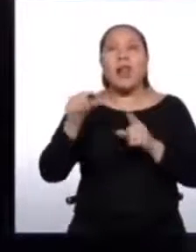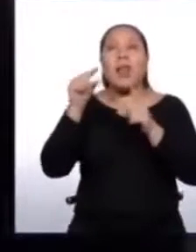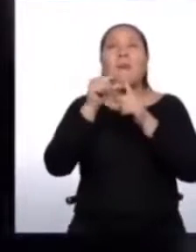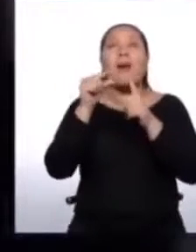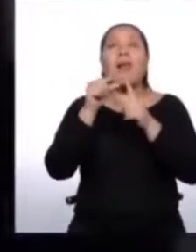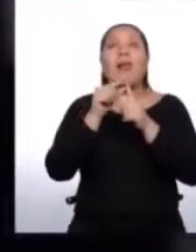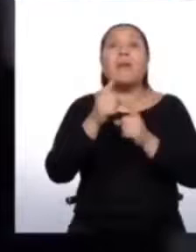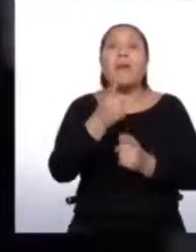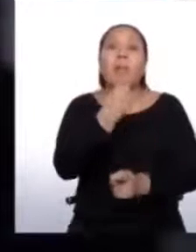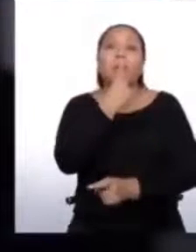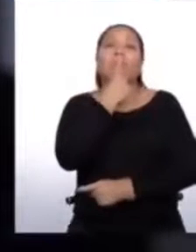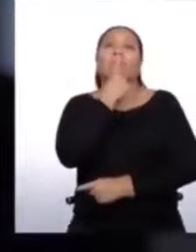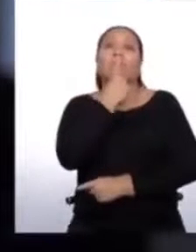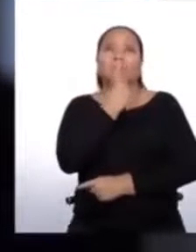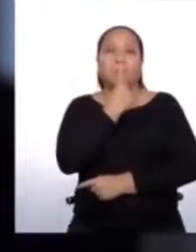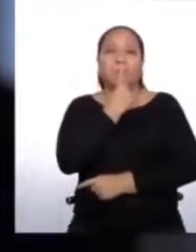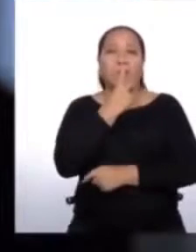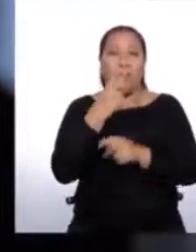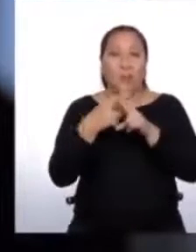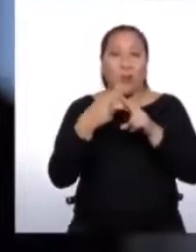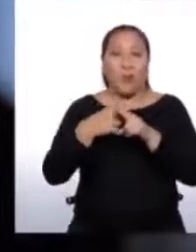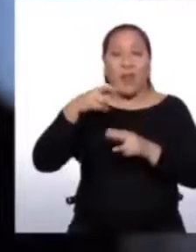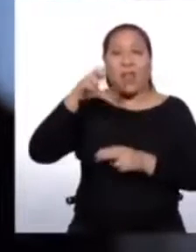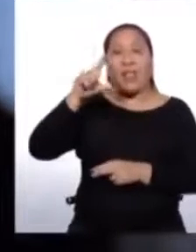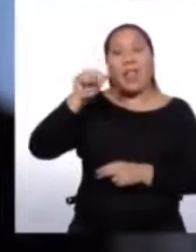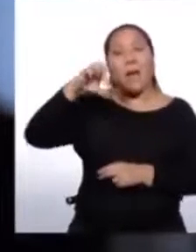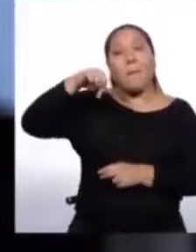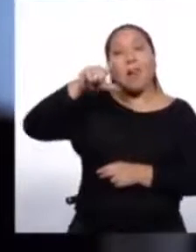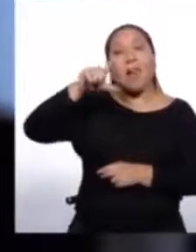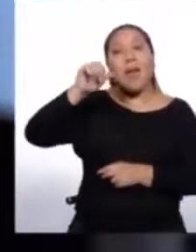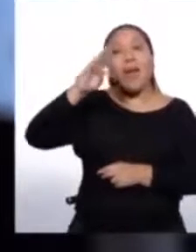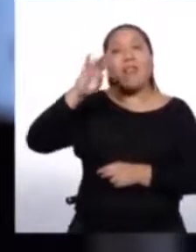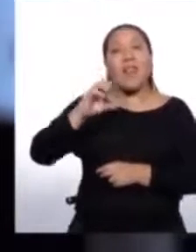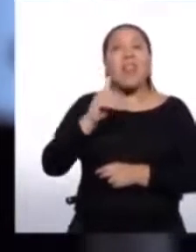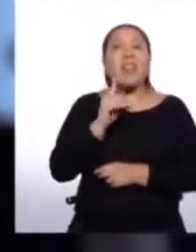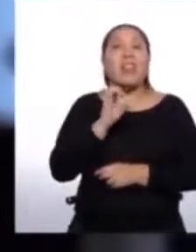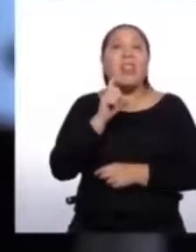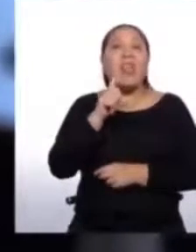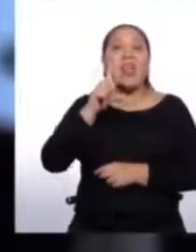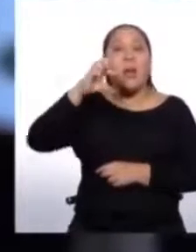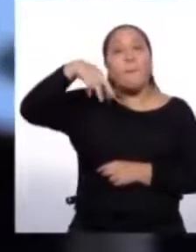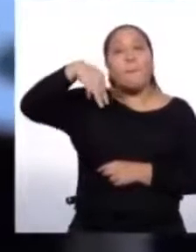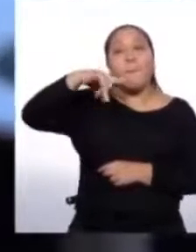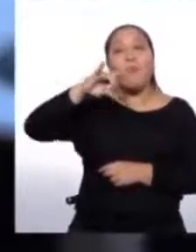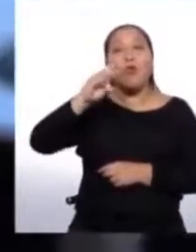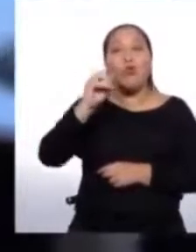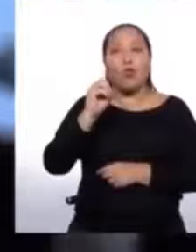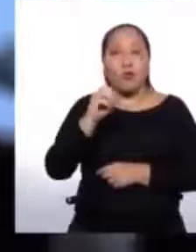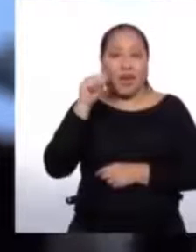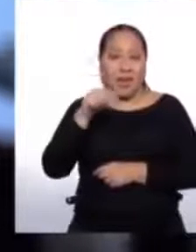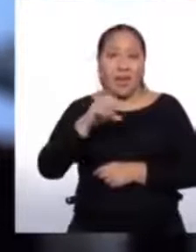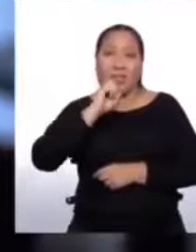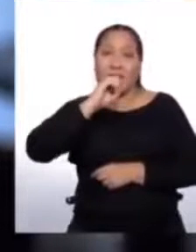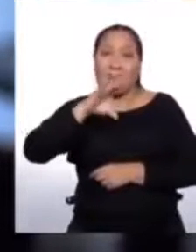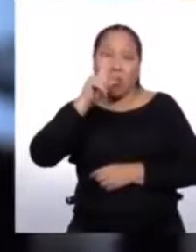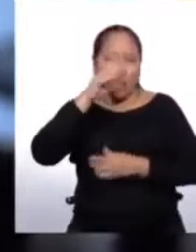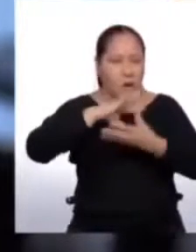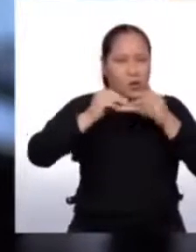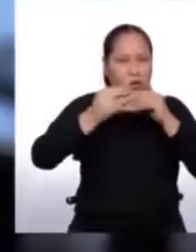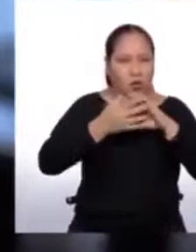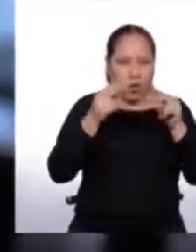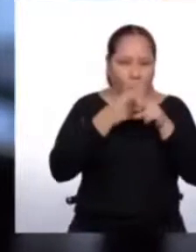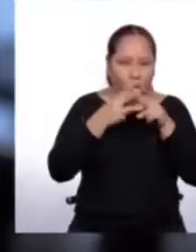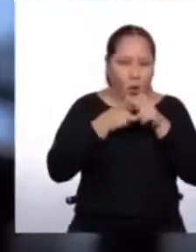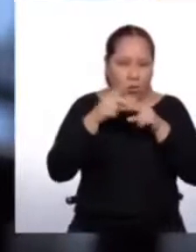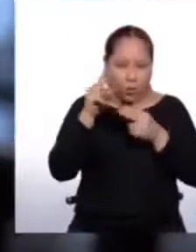En la introducción de La palabra del mudo, Julio Ramón Ribeiro advierte que el cuento debe contar una historia, de preferencia breve, que pueda ser leída